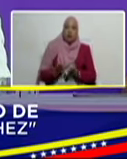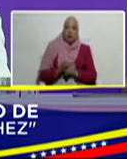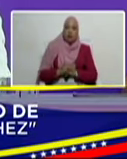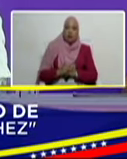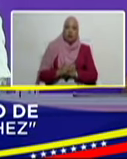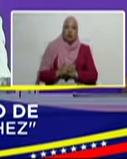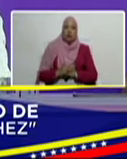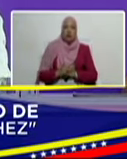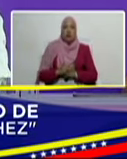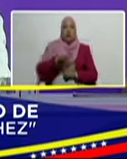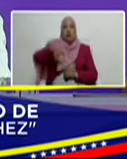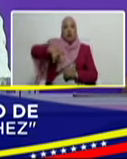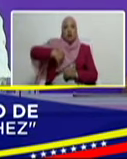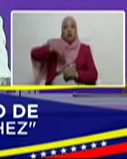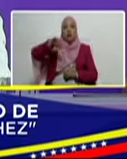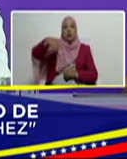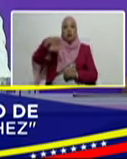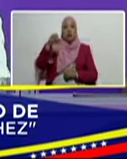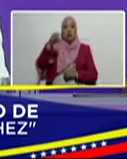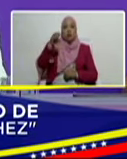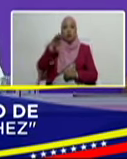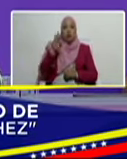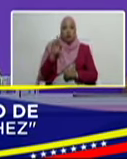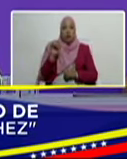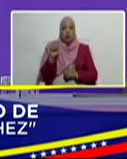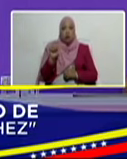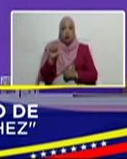Por aquí veo a Josefa Camejo.